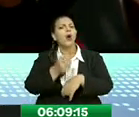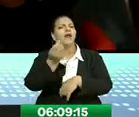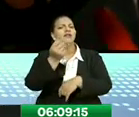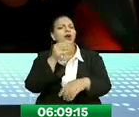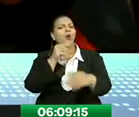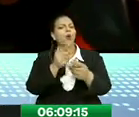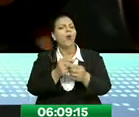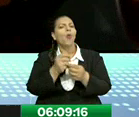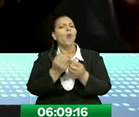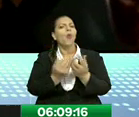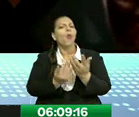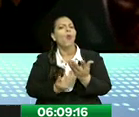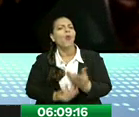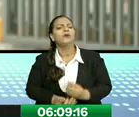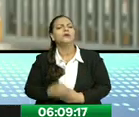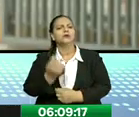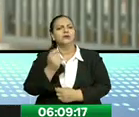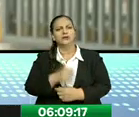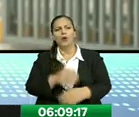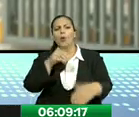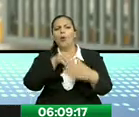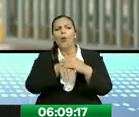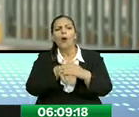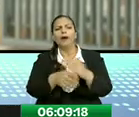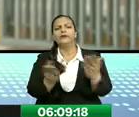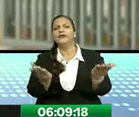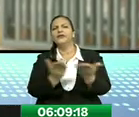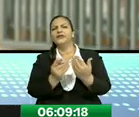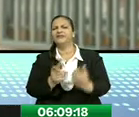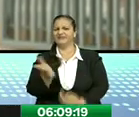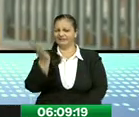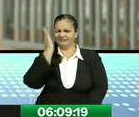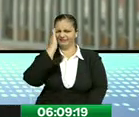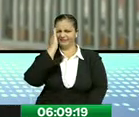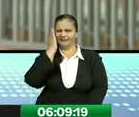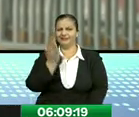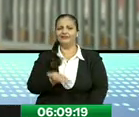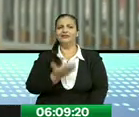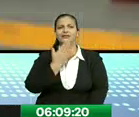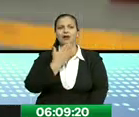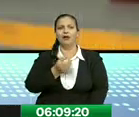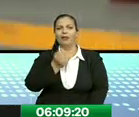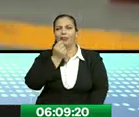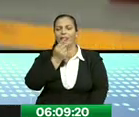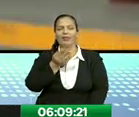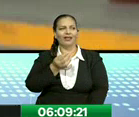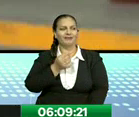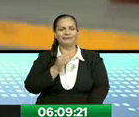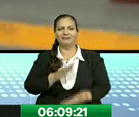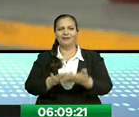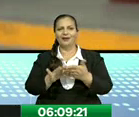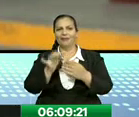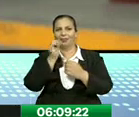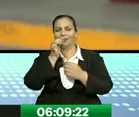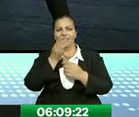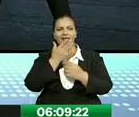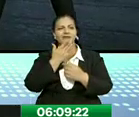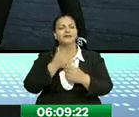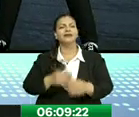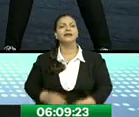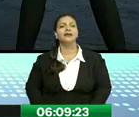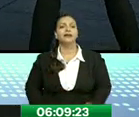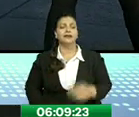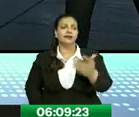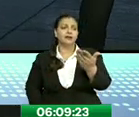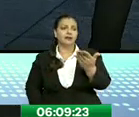todo cómo estaban... dispuesto el billete, hasta la babita se me sale, porque son 20 mil dólares, 20